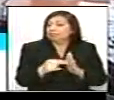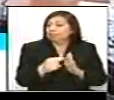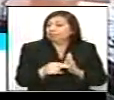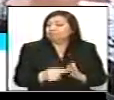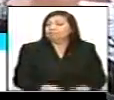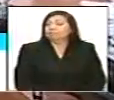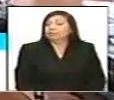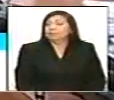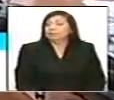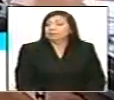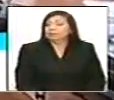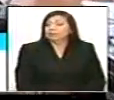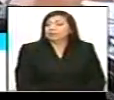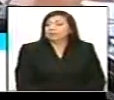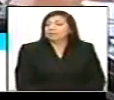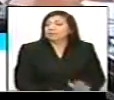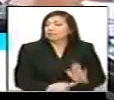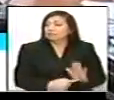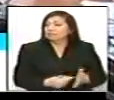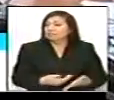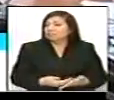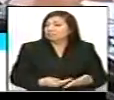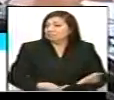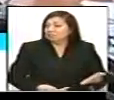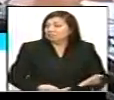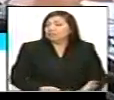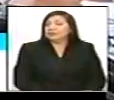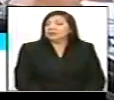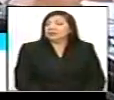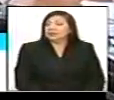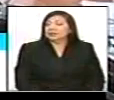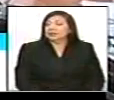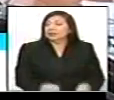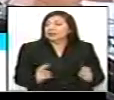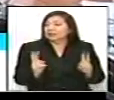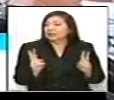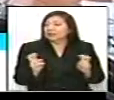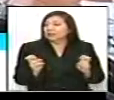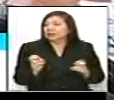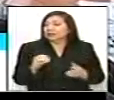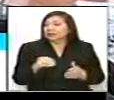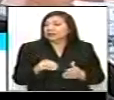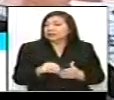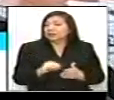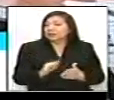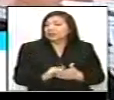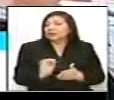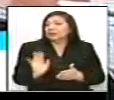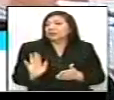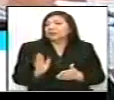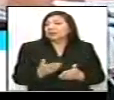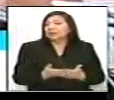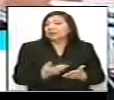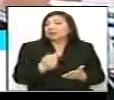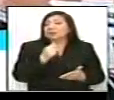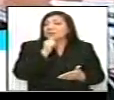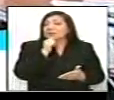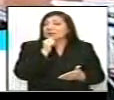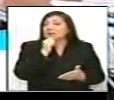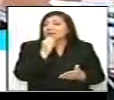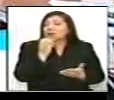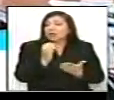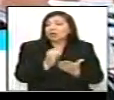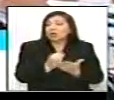de presentar una solicitud para el tema de la concesión, que usted le deje en manos del privado